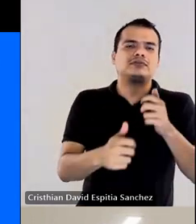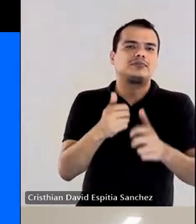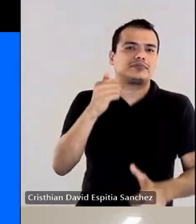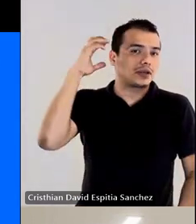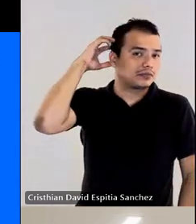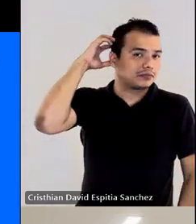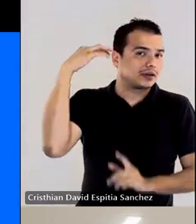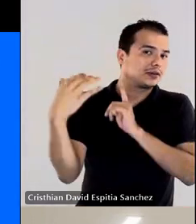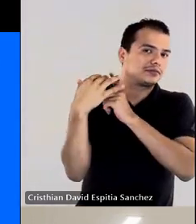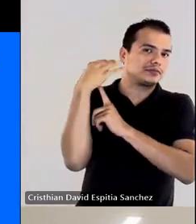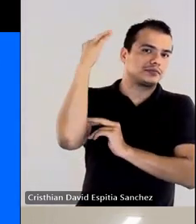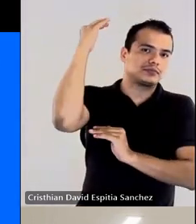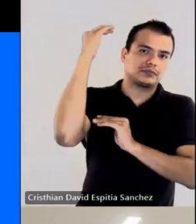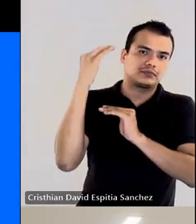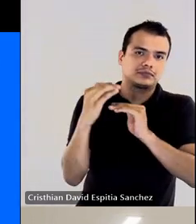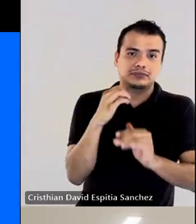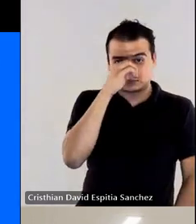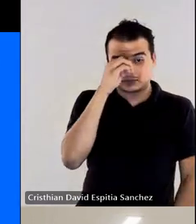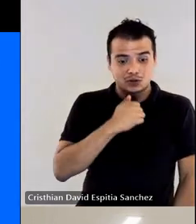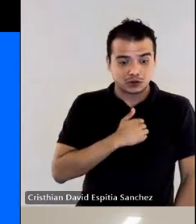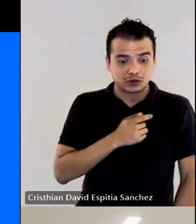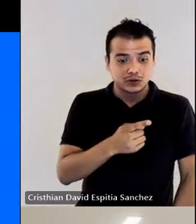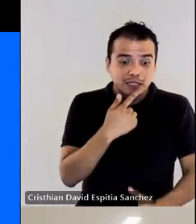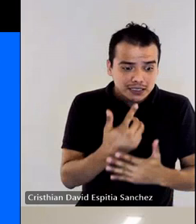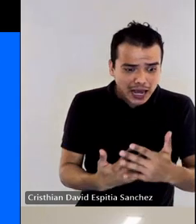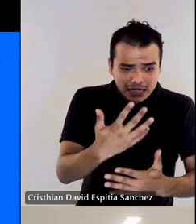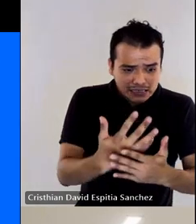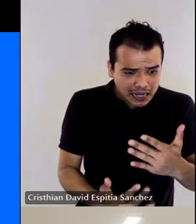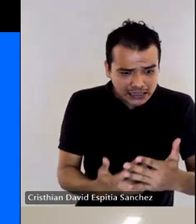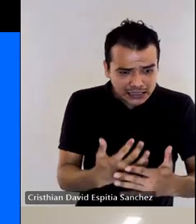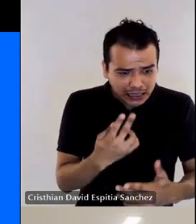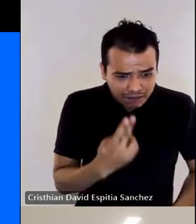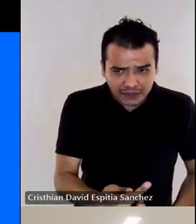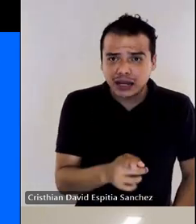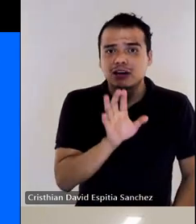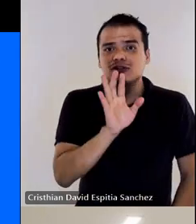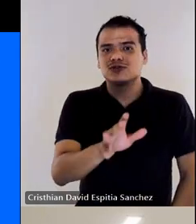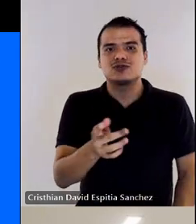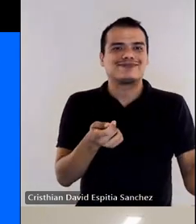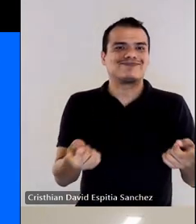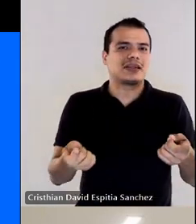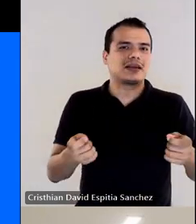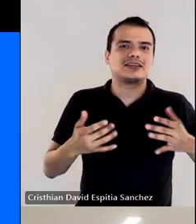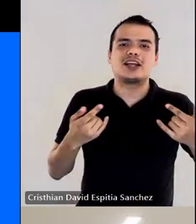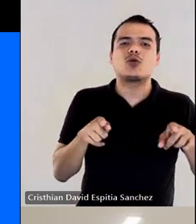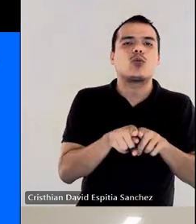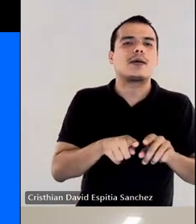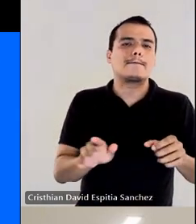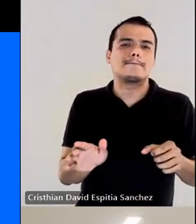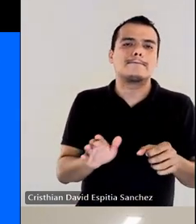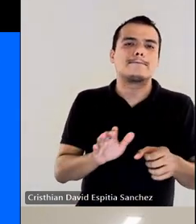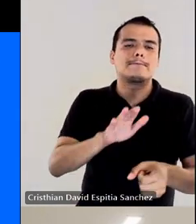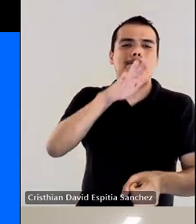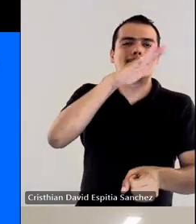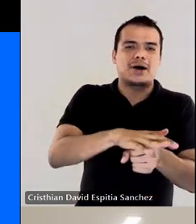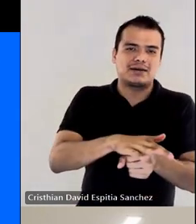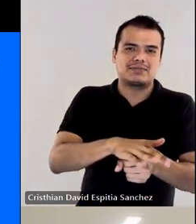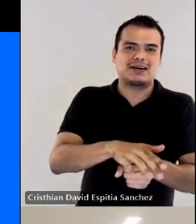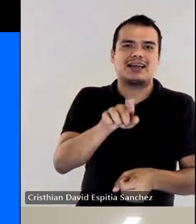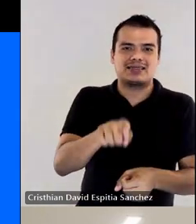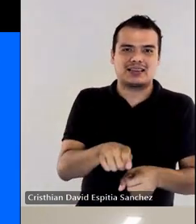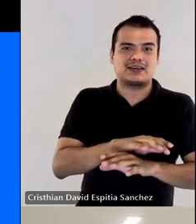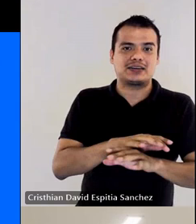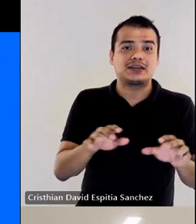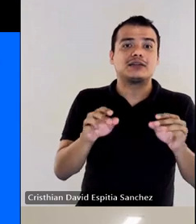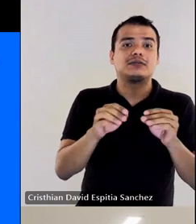el control de la hemorragia es súper importante y súper vital. Manejar la vía aérea con control cervical en caso